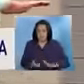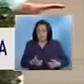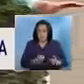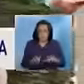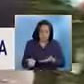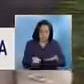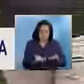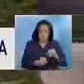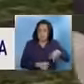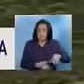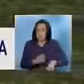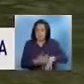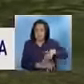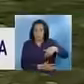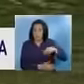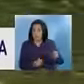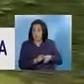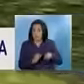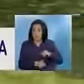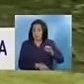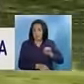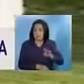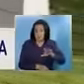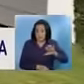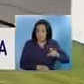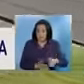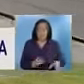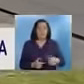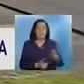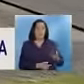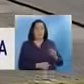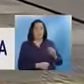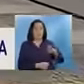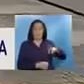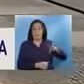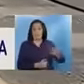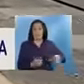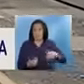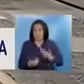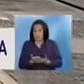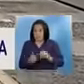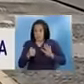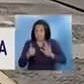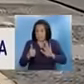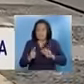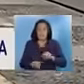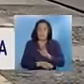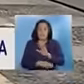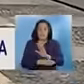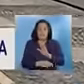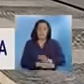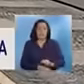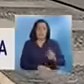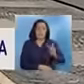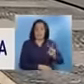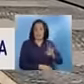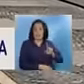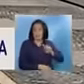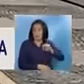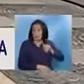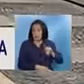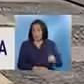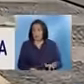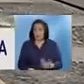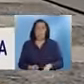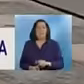salida, Kuczynski confirmó que a las 6 de la tarde llega Verónica Mendoza, pero también estuvo el ministro Pedro Cateriano confirmando, bueno,